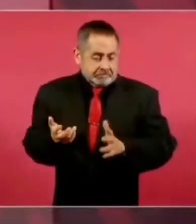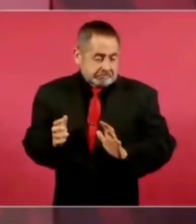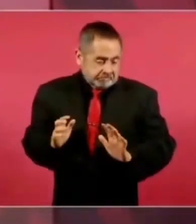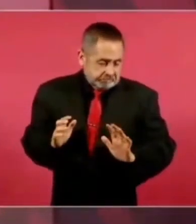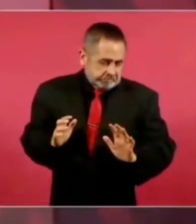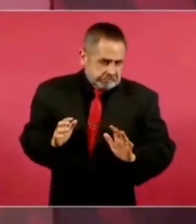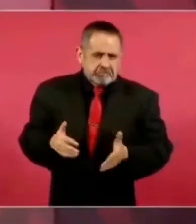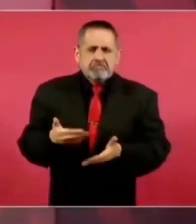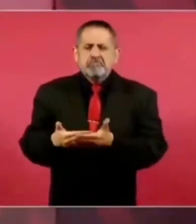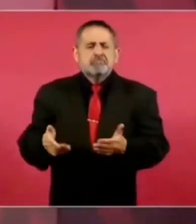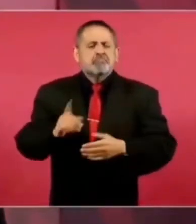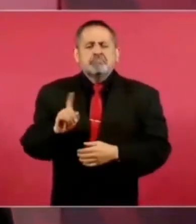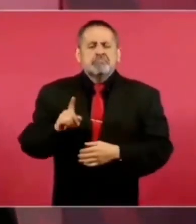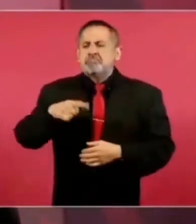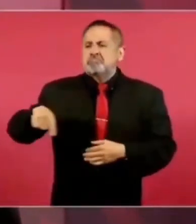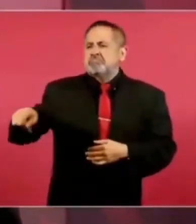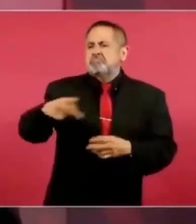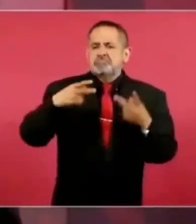Ahora no hay mal humor.